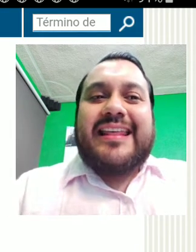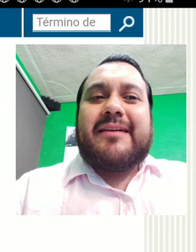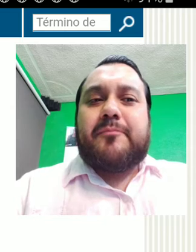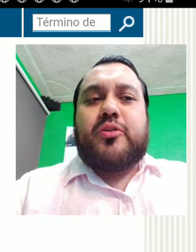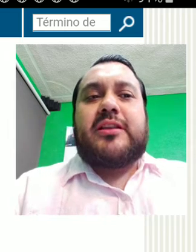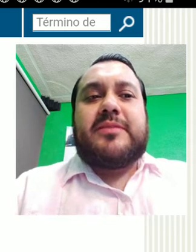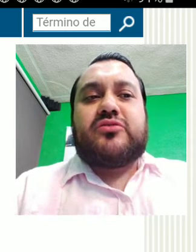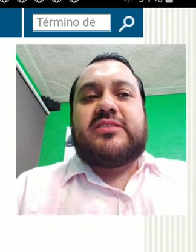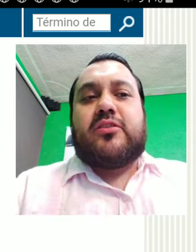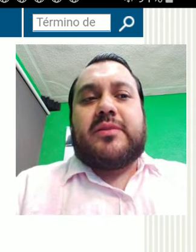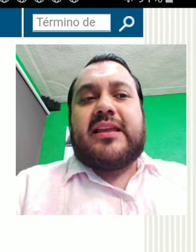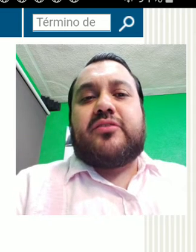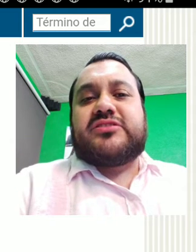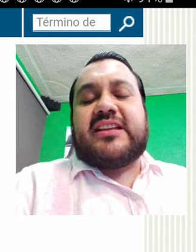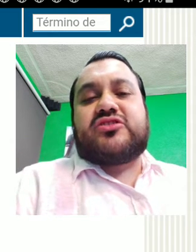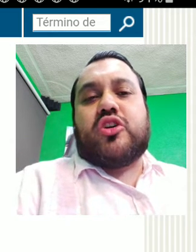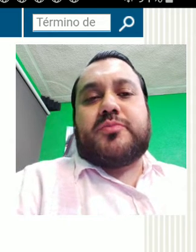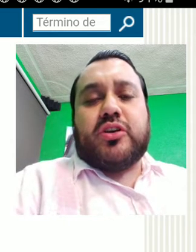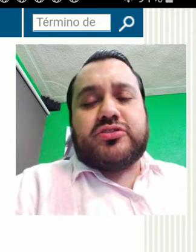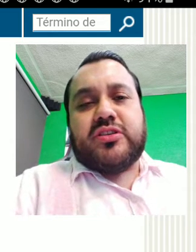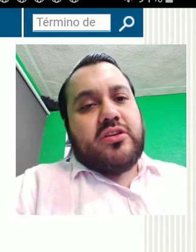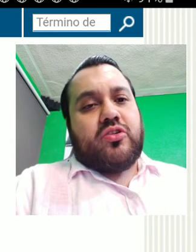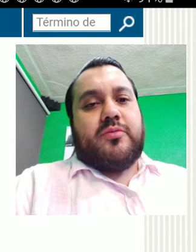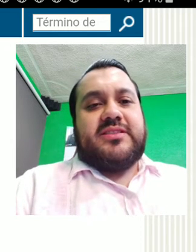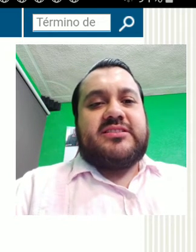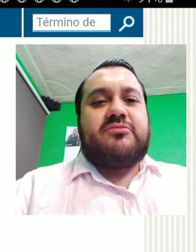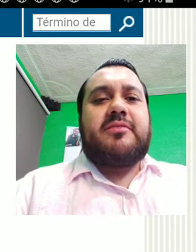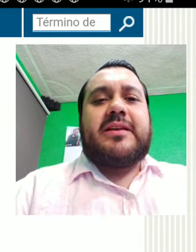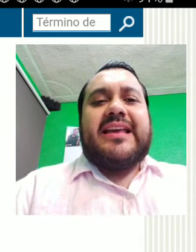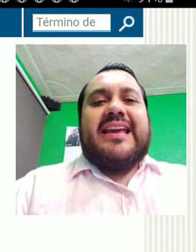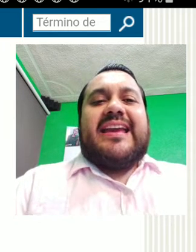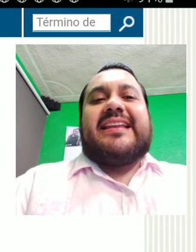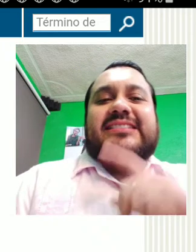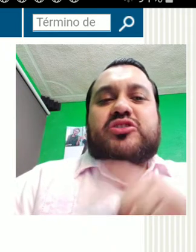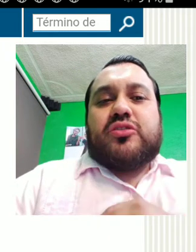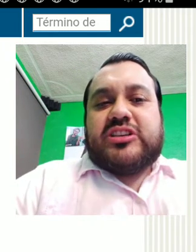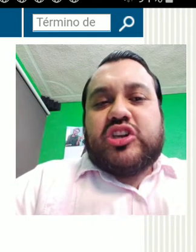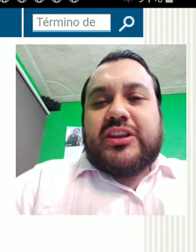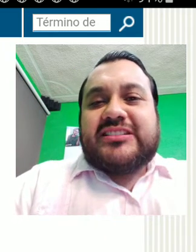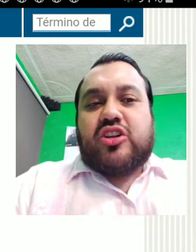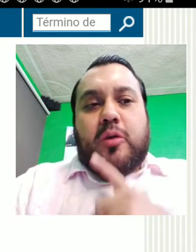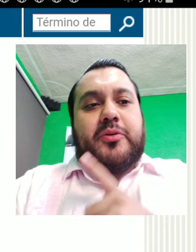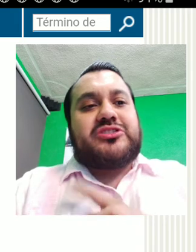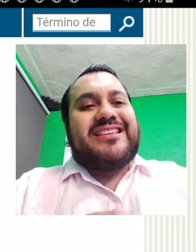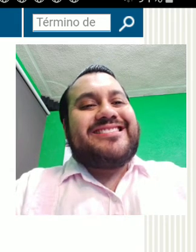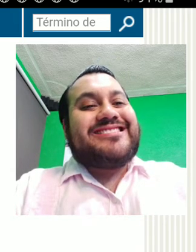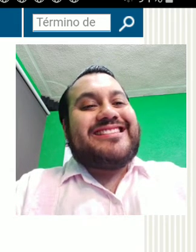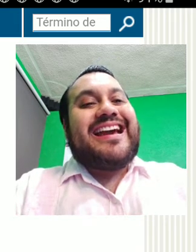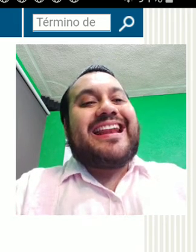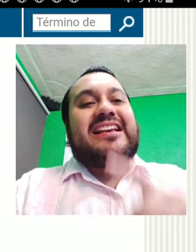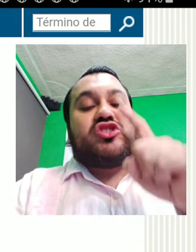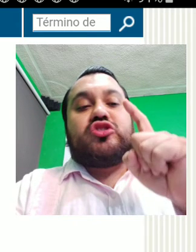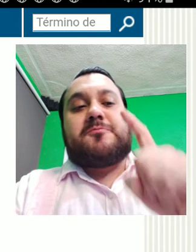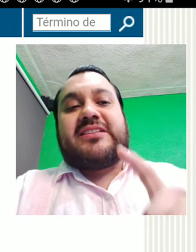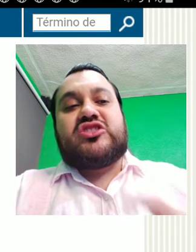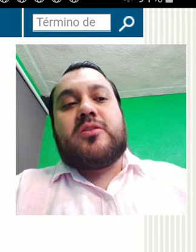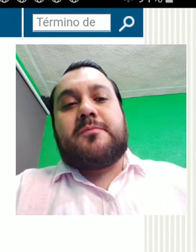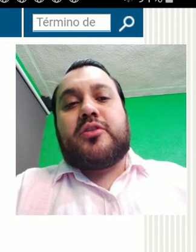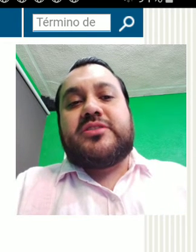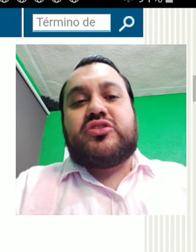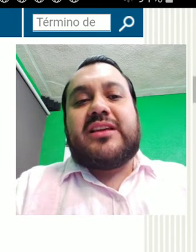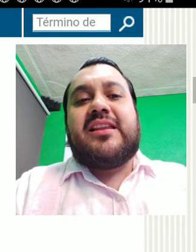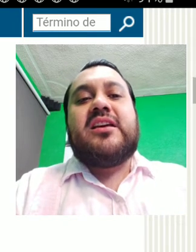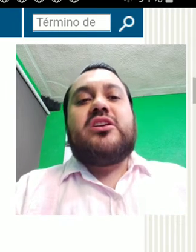generada por el virus denominado sars cop 2019 en esas condiciones lo procedente es negar la suspensión